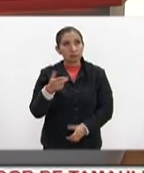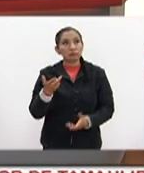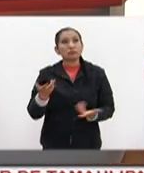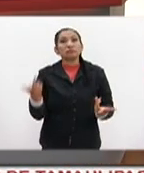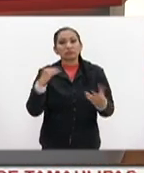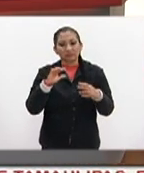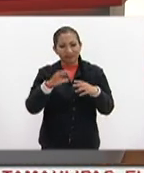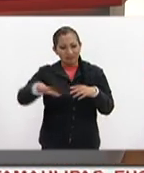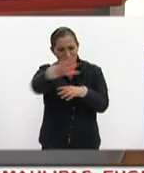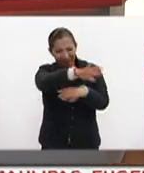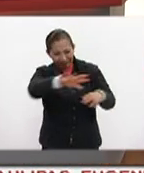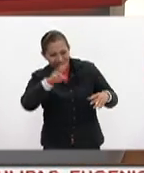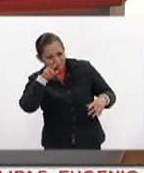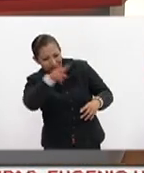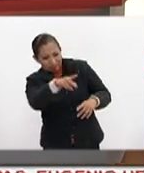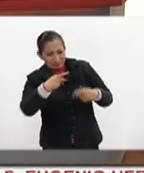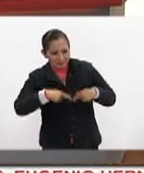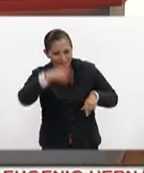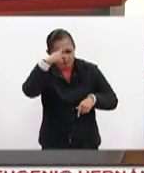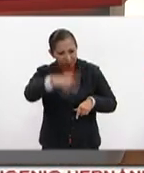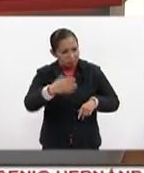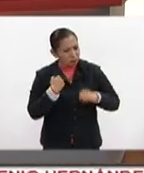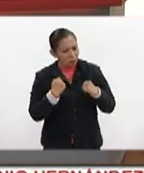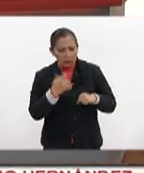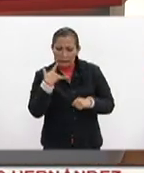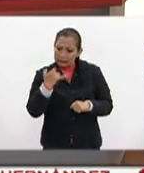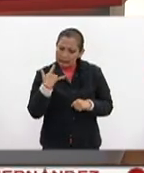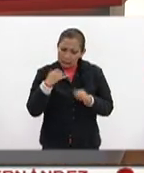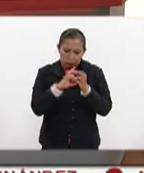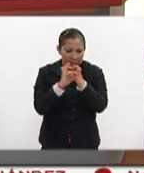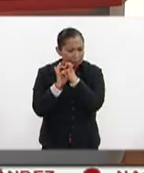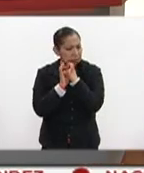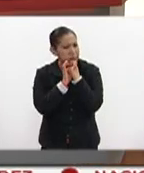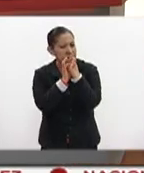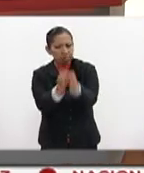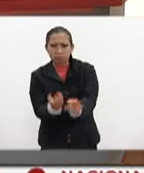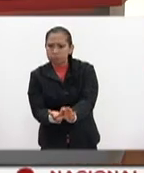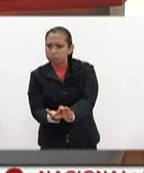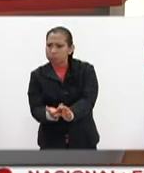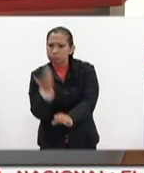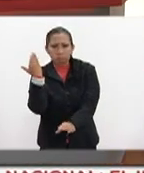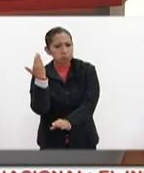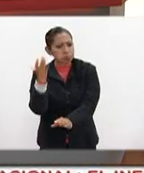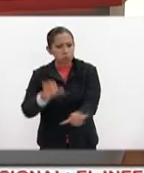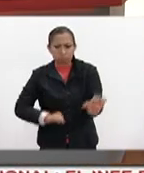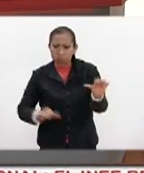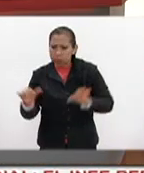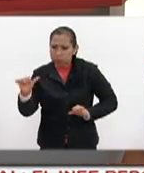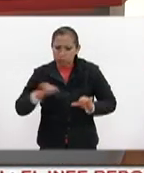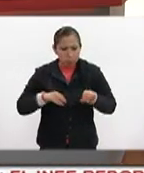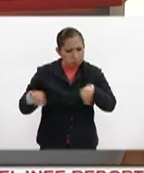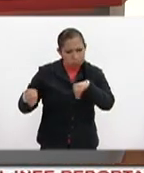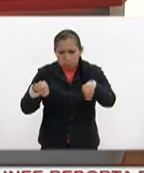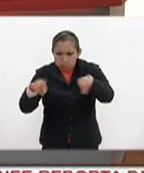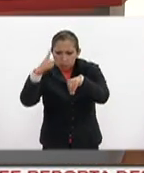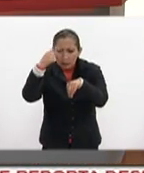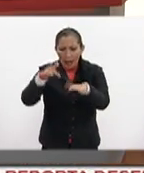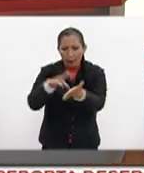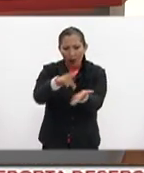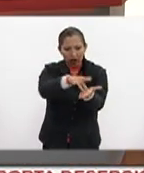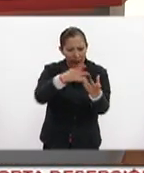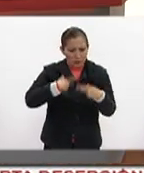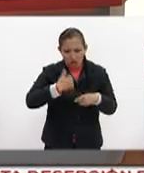una sociedad mexicana muy esforzada, muy unida, con mucha actividad para precisamente apoyar a